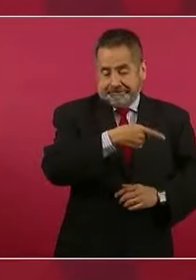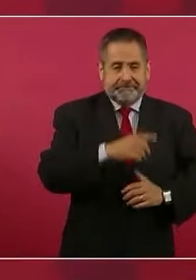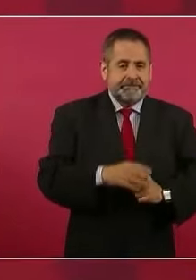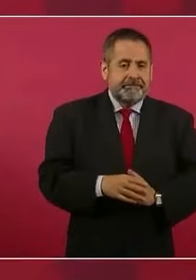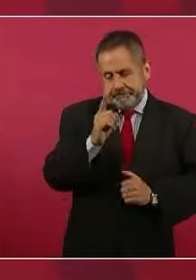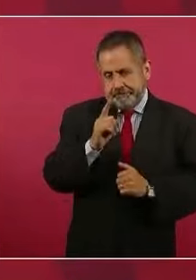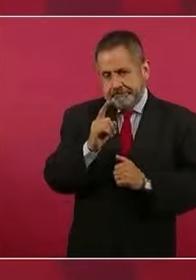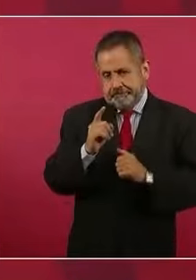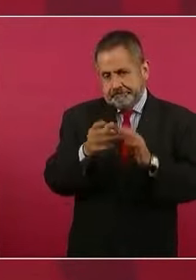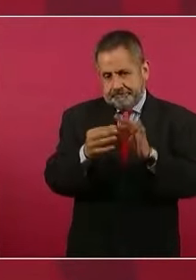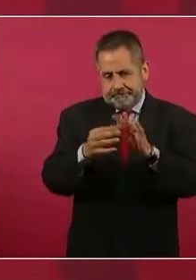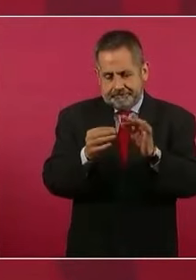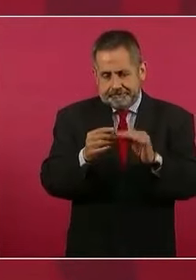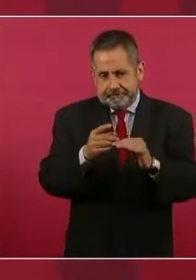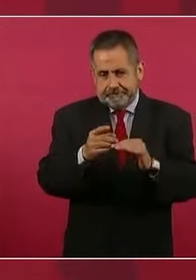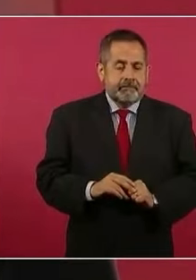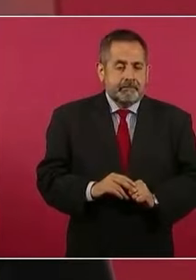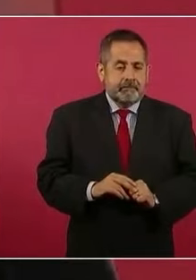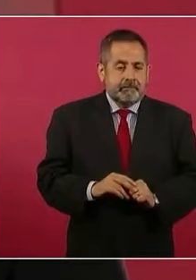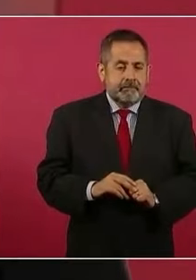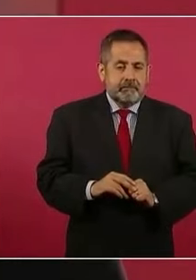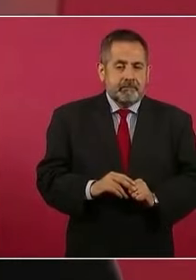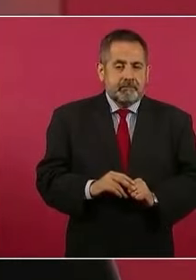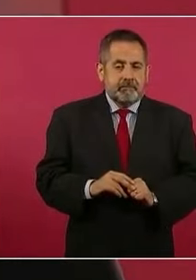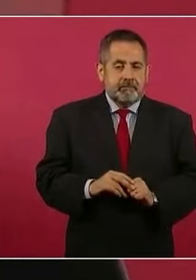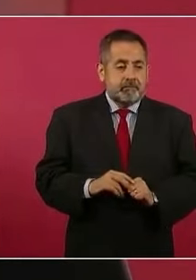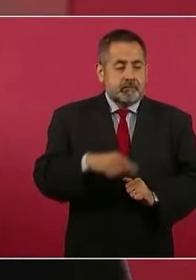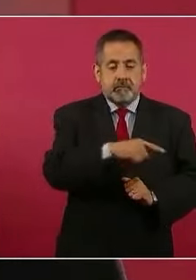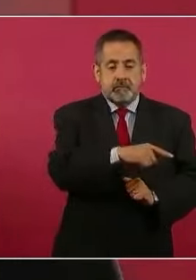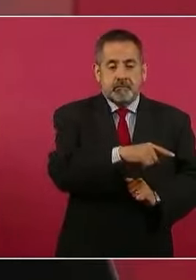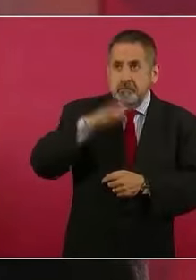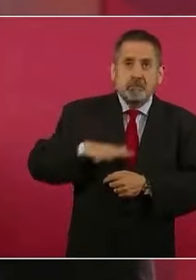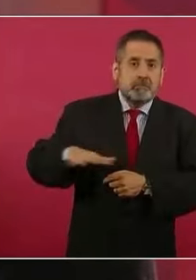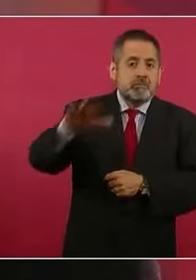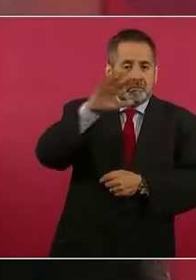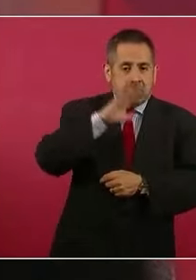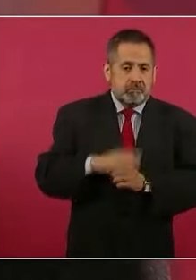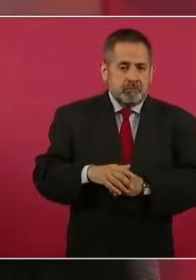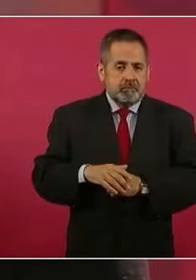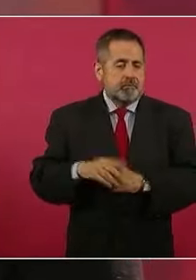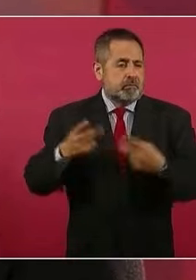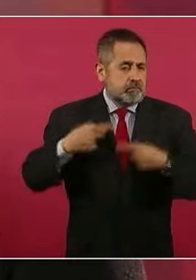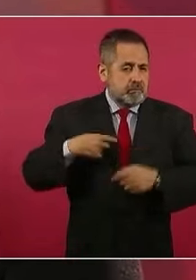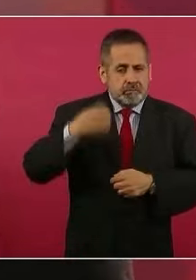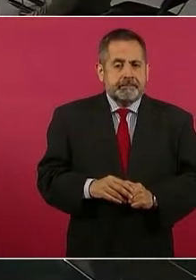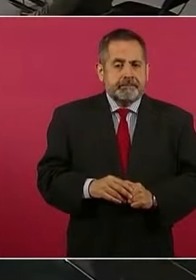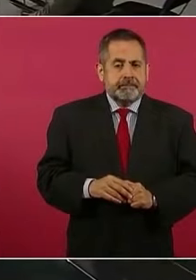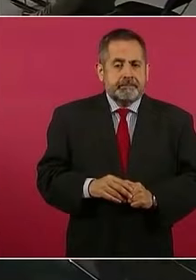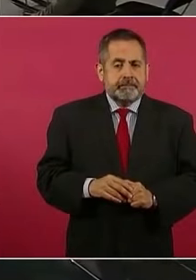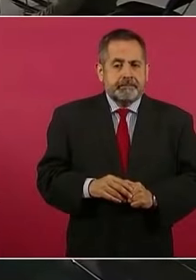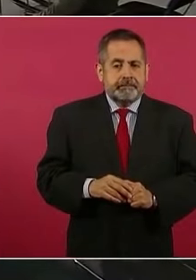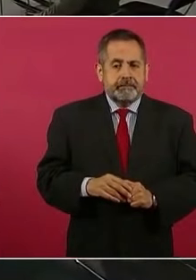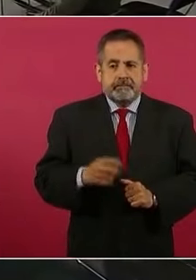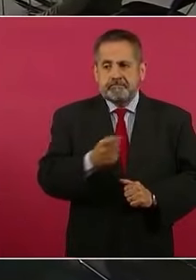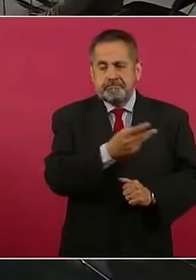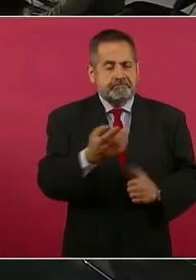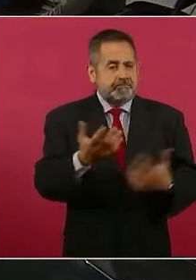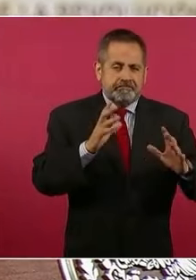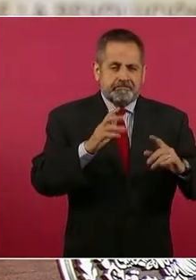en abono a esa opinión, se generalizó en el mundo con especialistas, expertos,